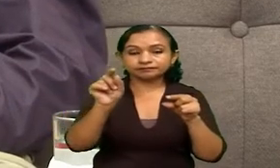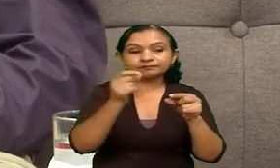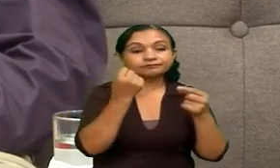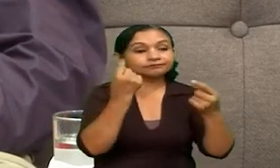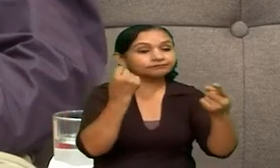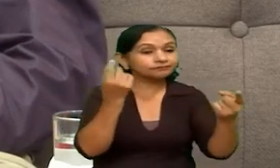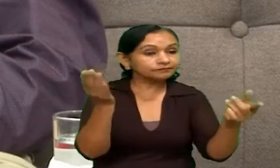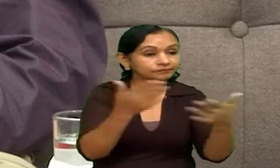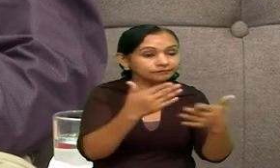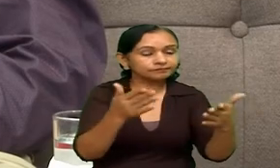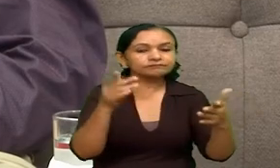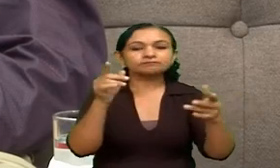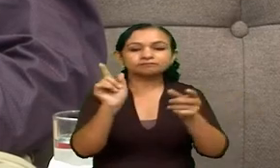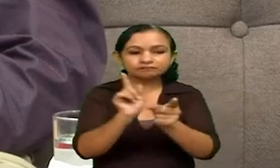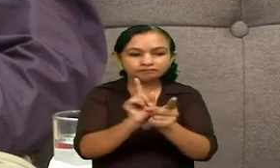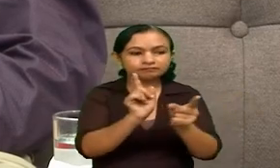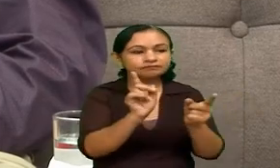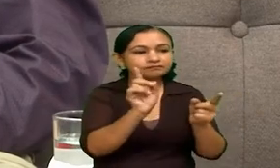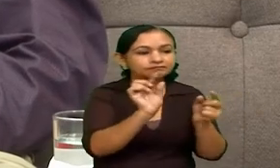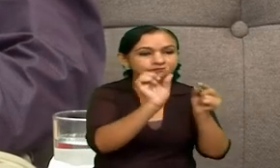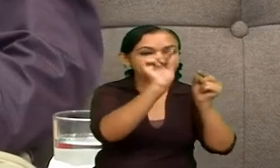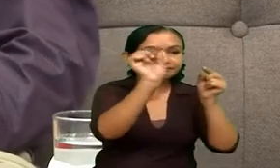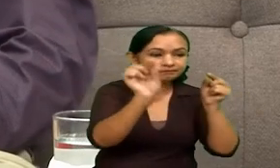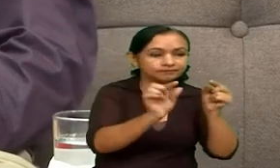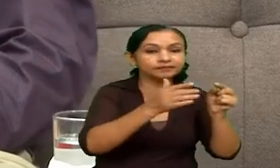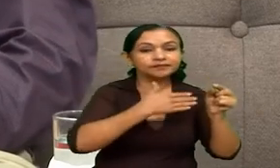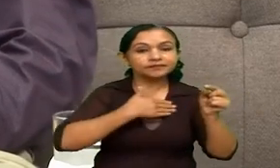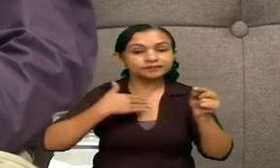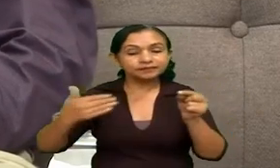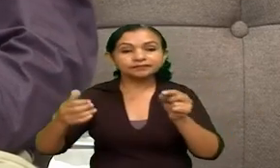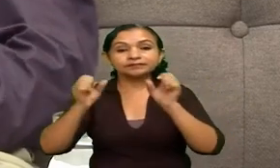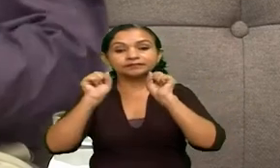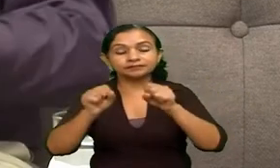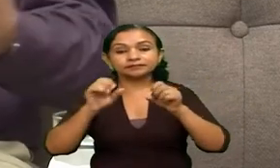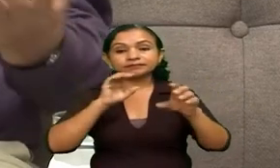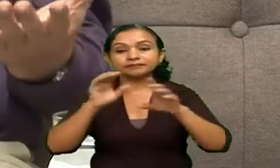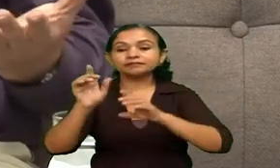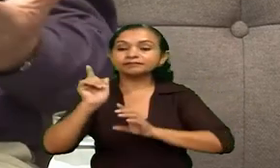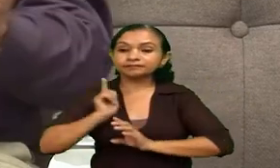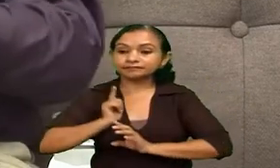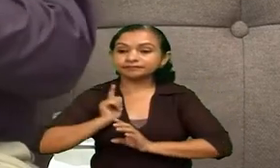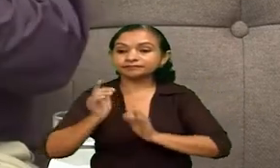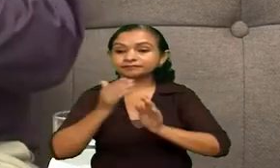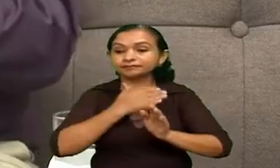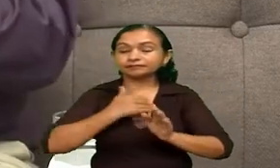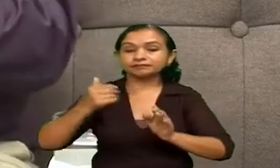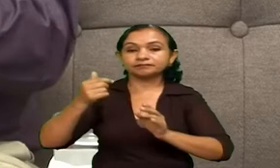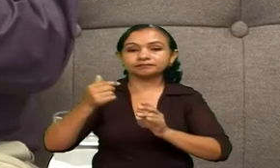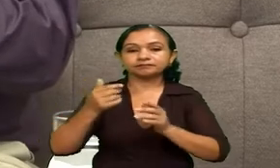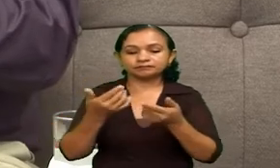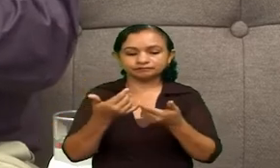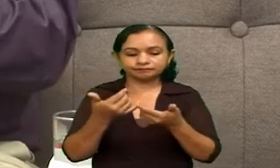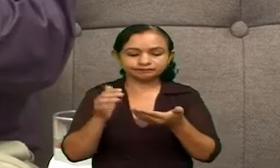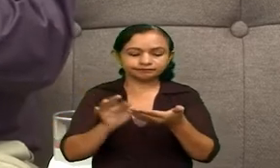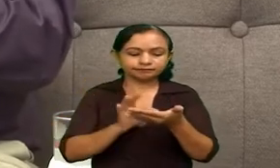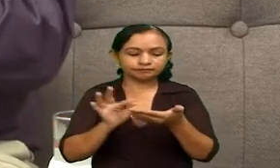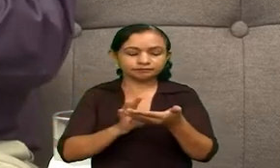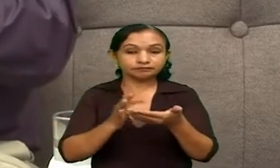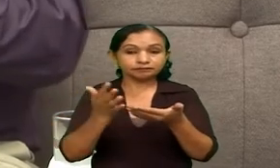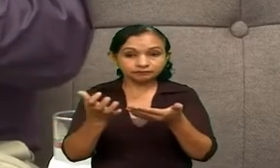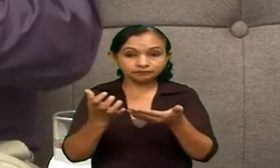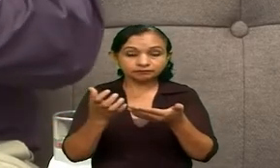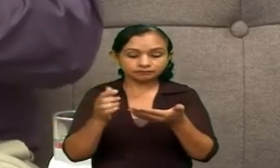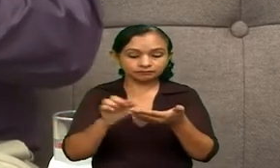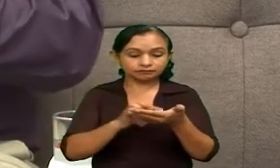tiene, a las comunidades que no tienen, y mejorar la capacidad donde ya a los que lo tienen, porque de repente vos estás con un celular, querés bajar